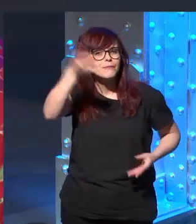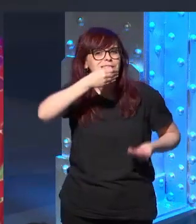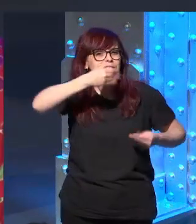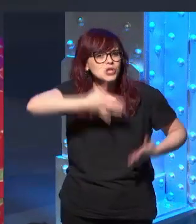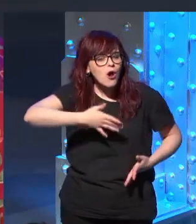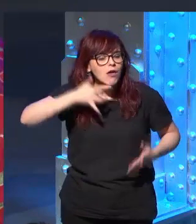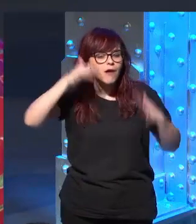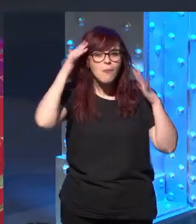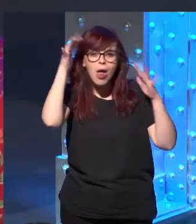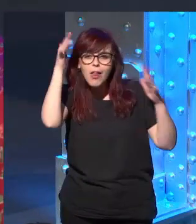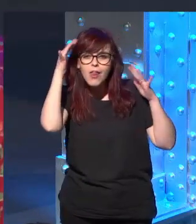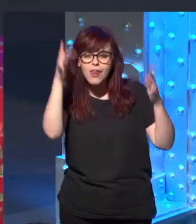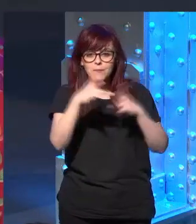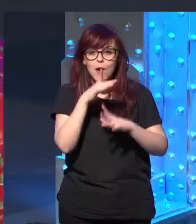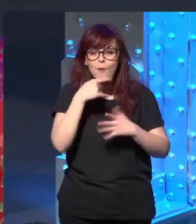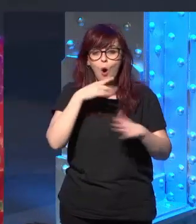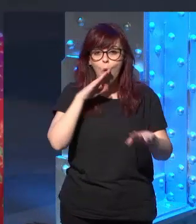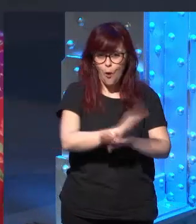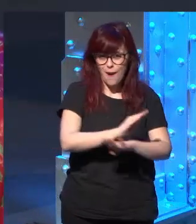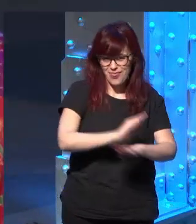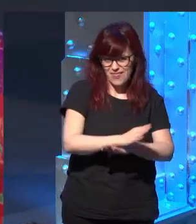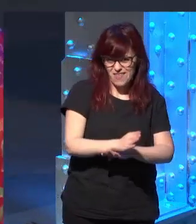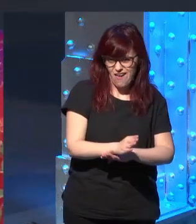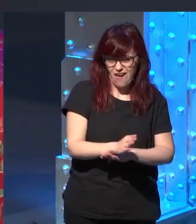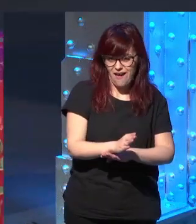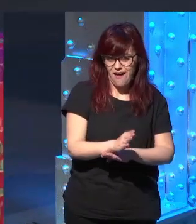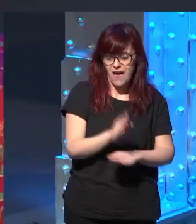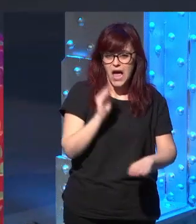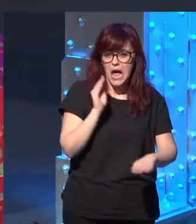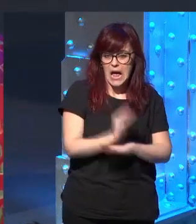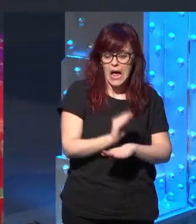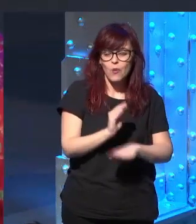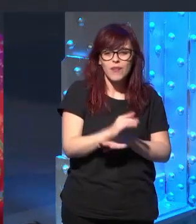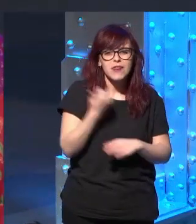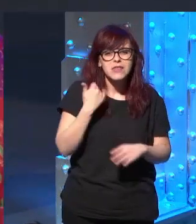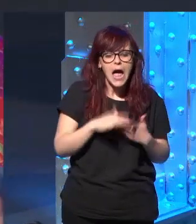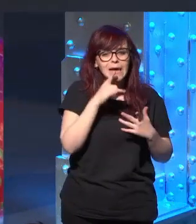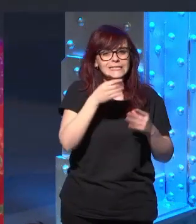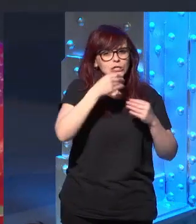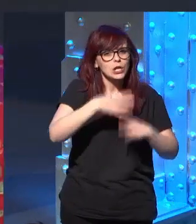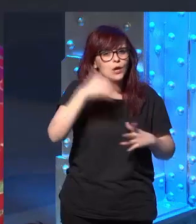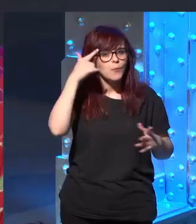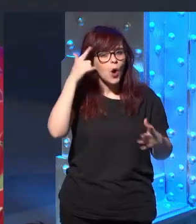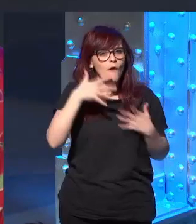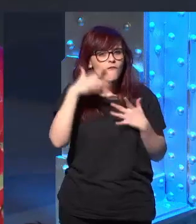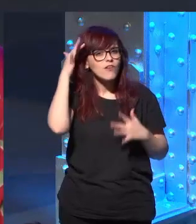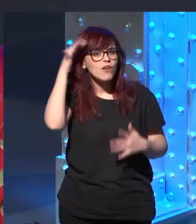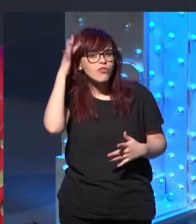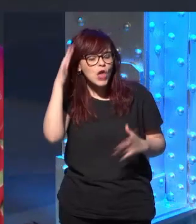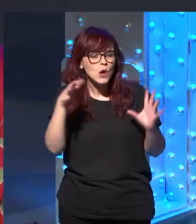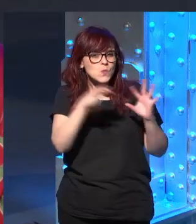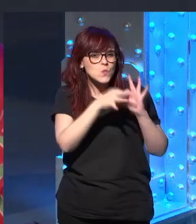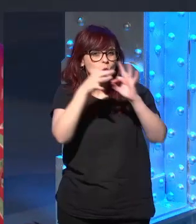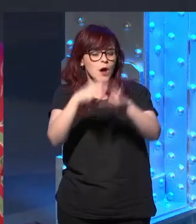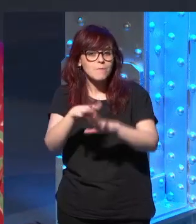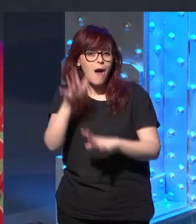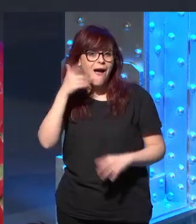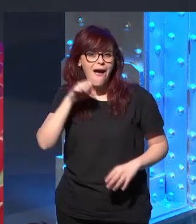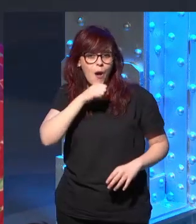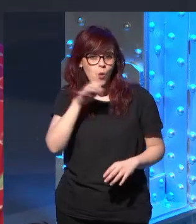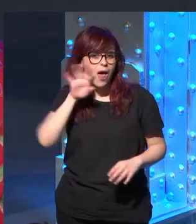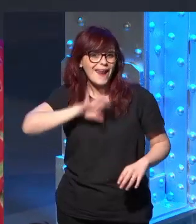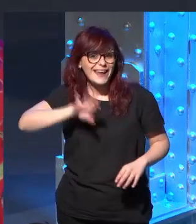historias. Al volver de la guardería, que tenían pues ya mucho de voluntad de ficción, ¿no? Y le conté a mi abuela anécdotas